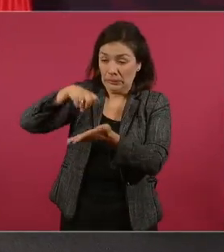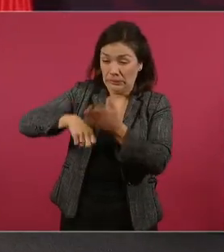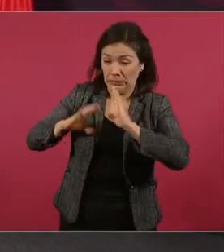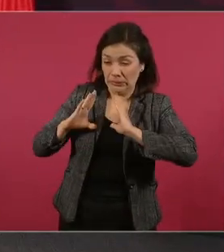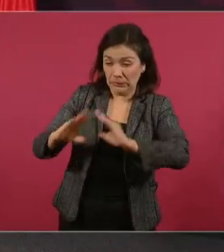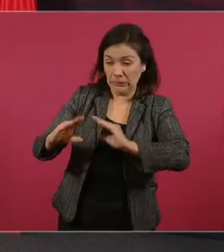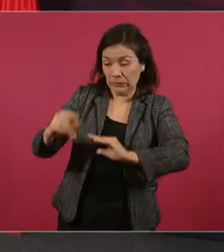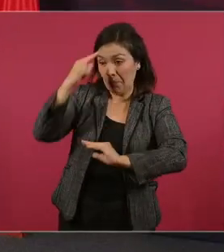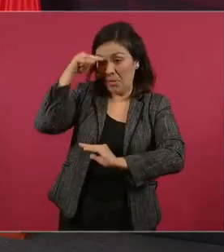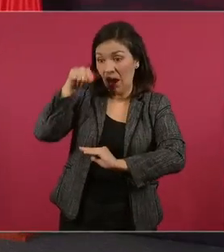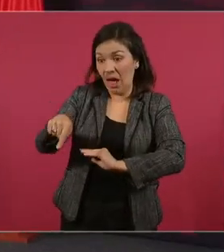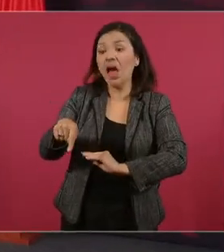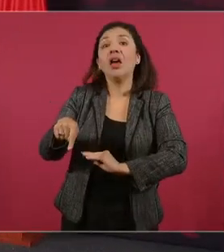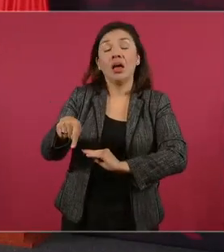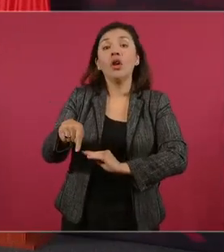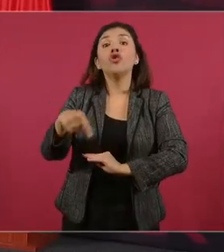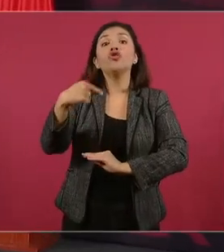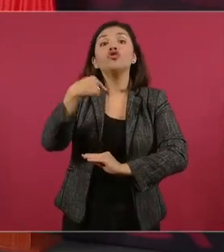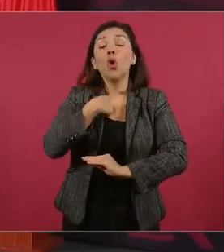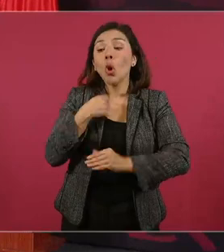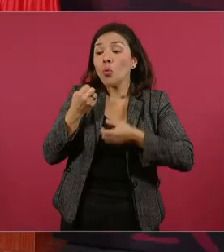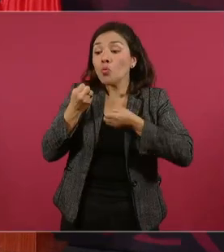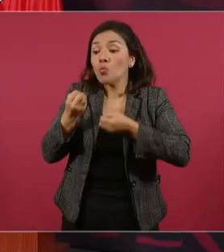de acuerdo a nuestra información,